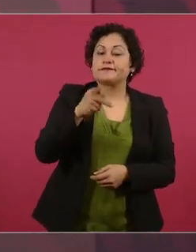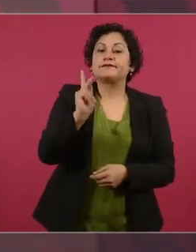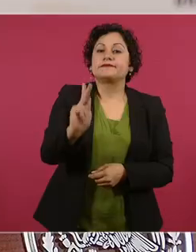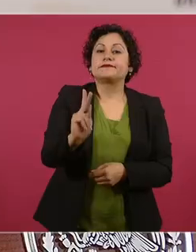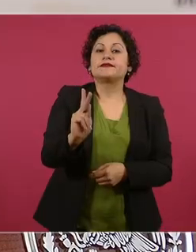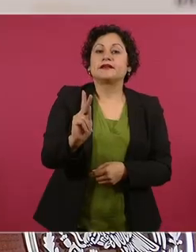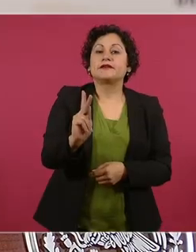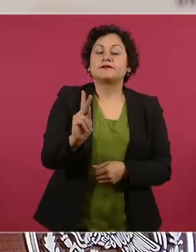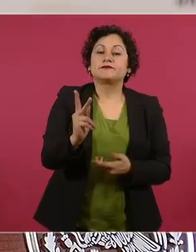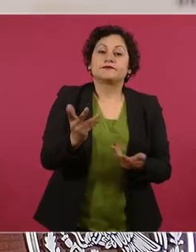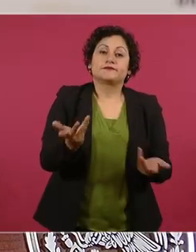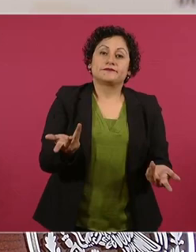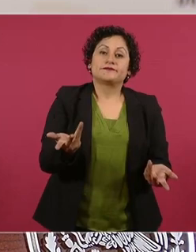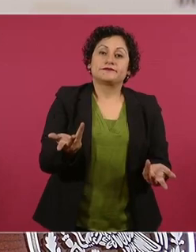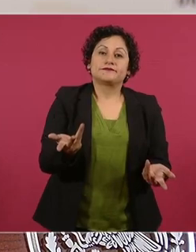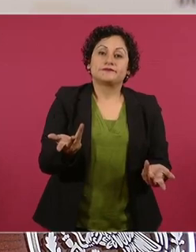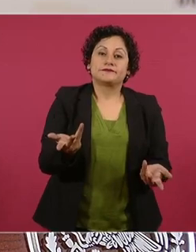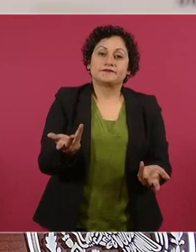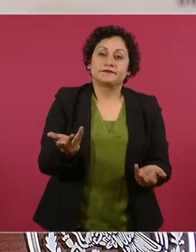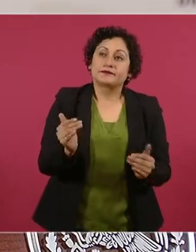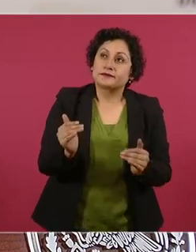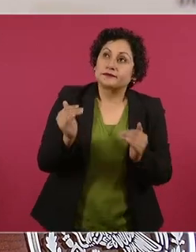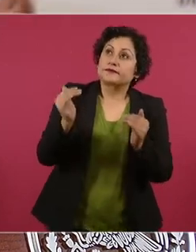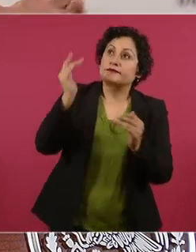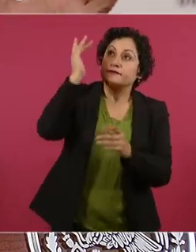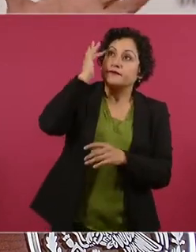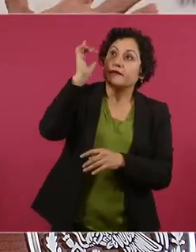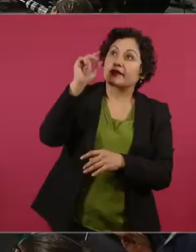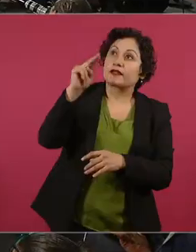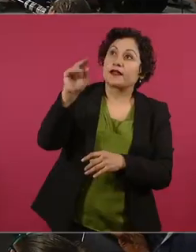Su Alteza Serenísima, ¿no? Pero